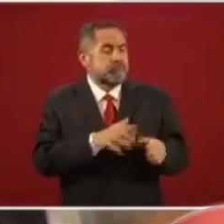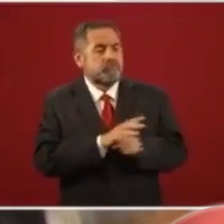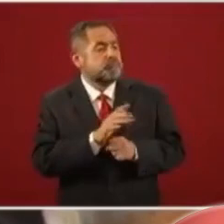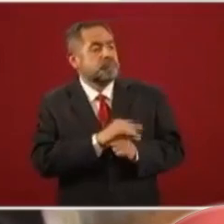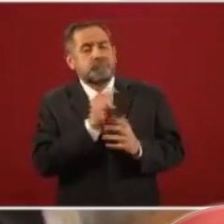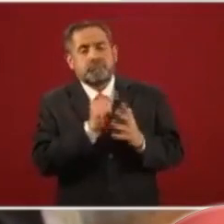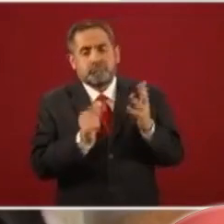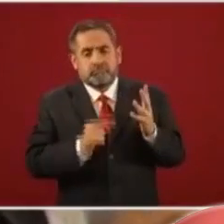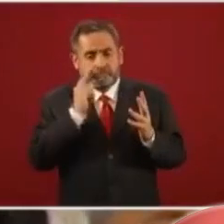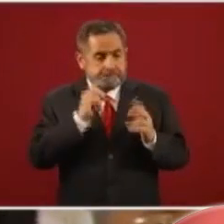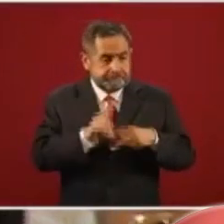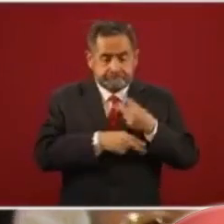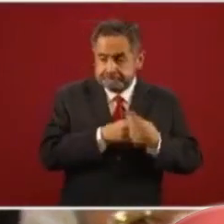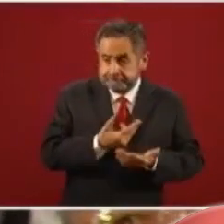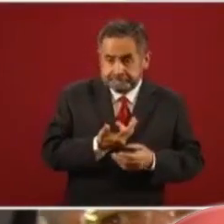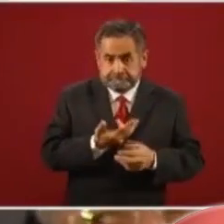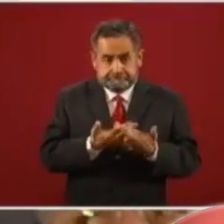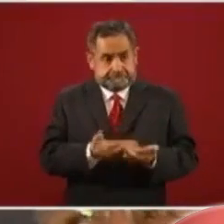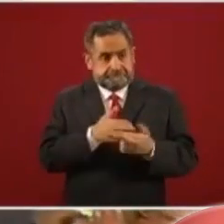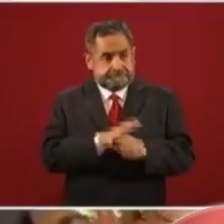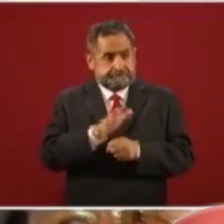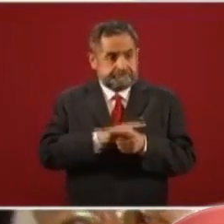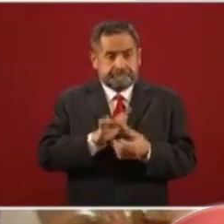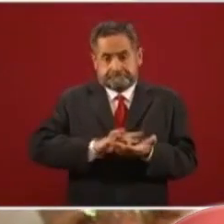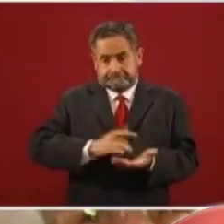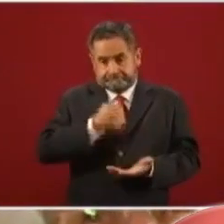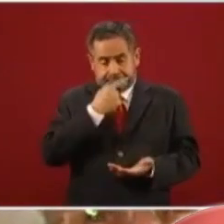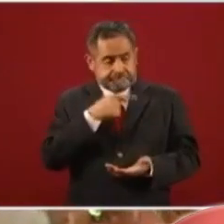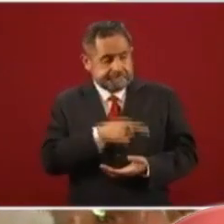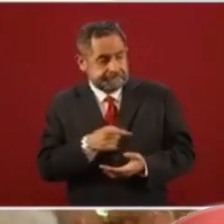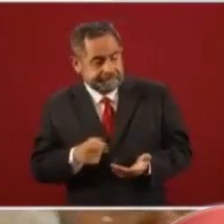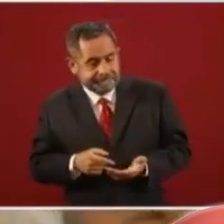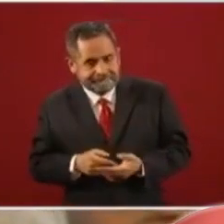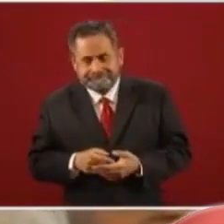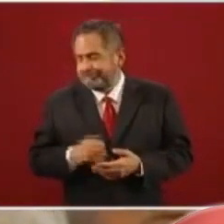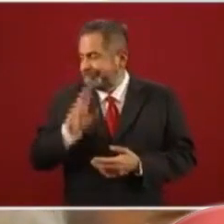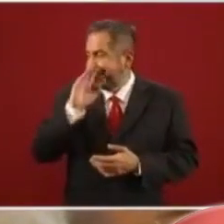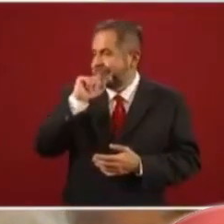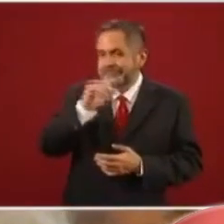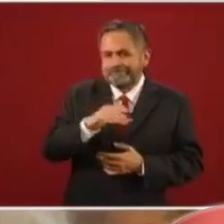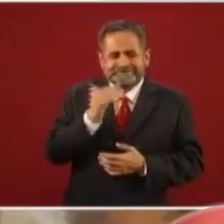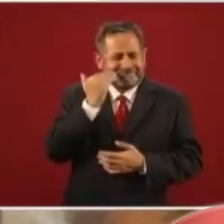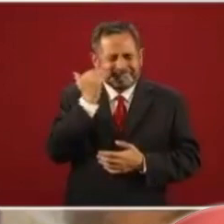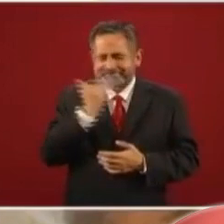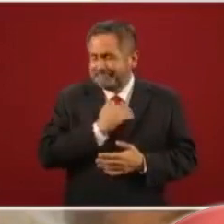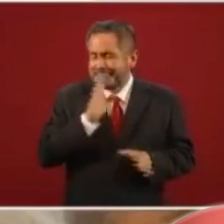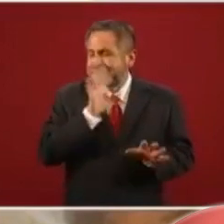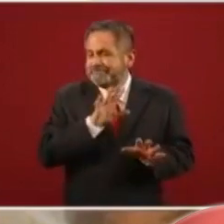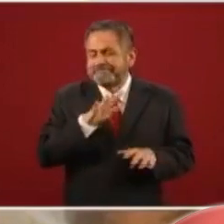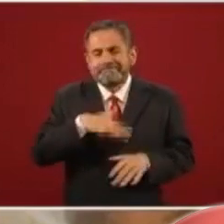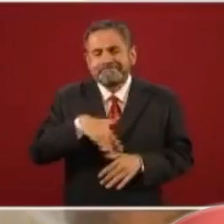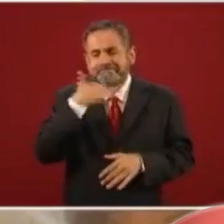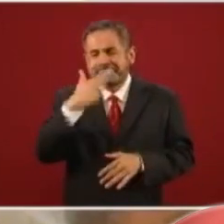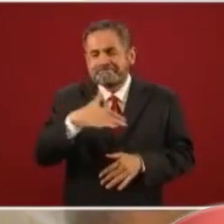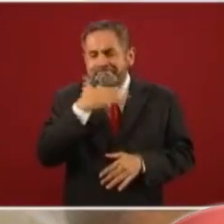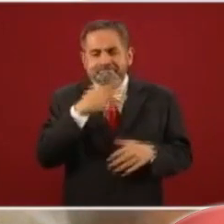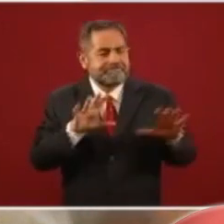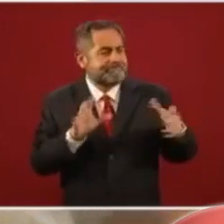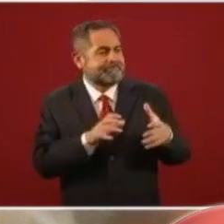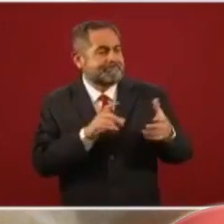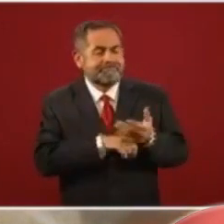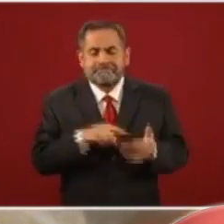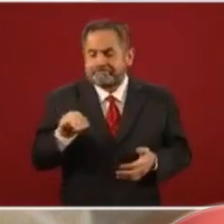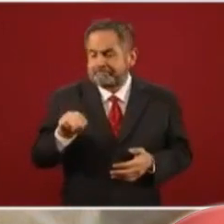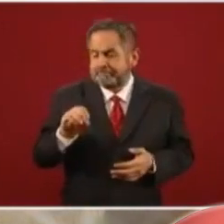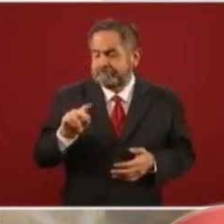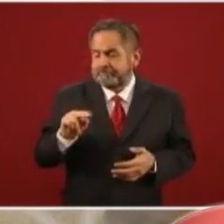para tener medicamentos y otros insumos en México estaba completamente viciado. Había monopolios,